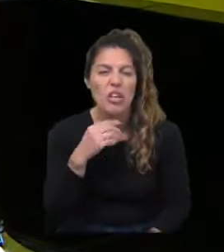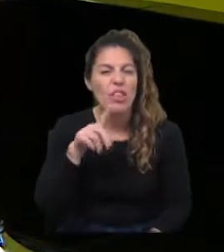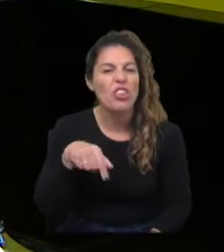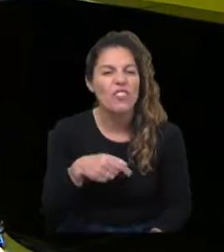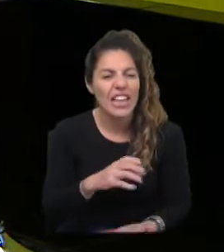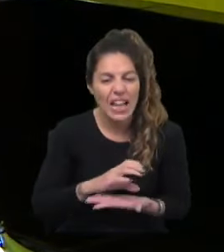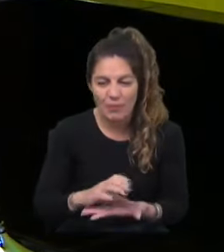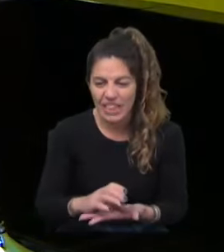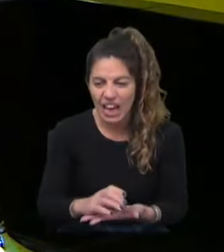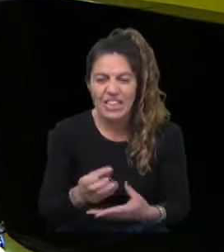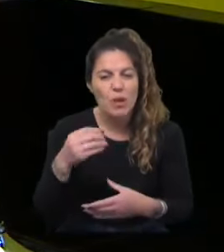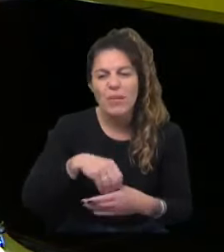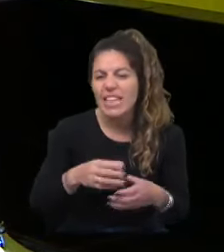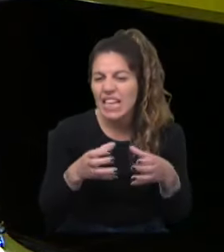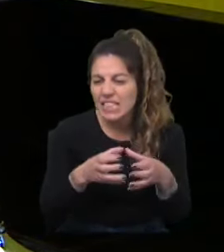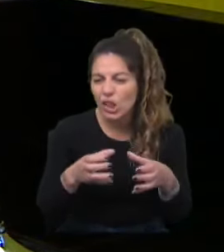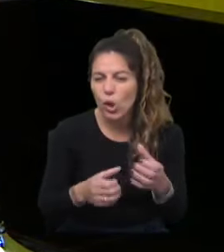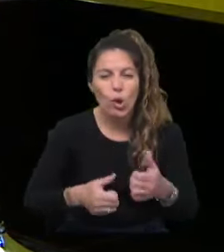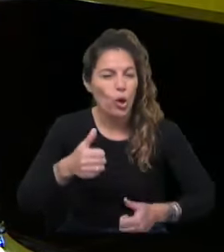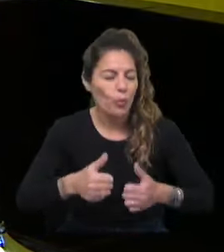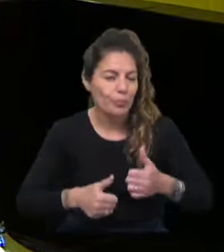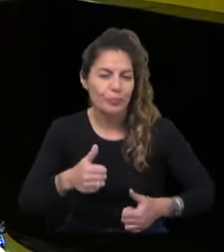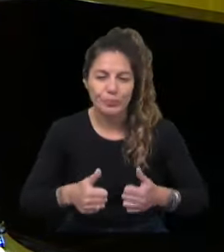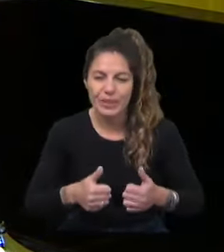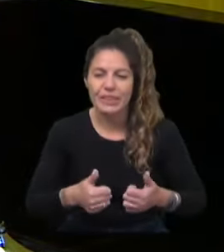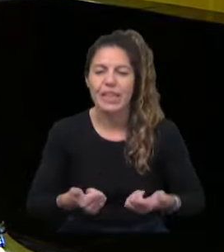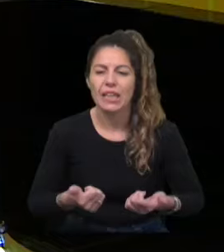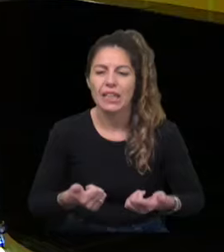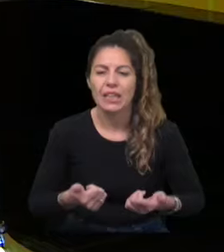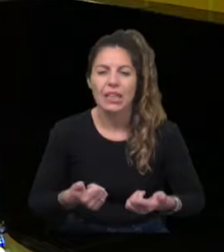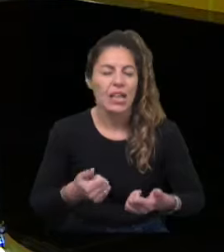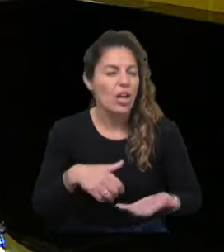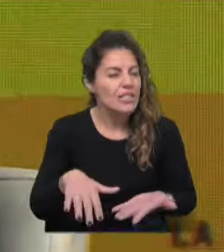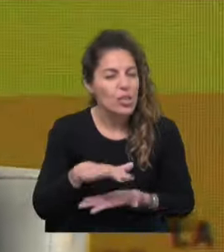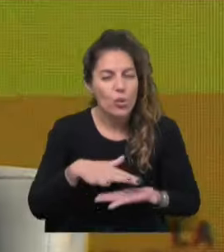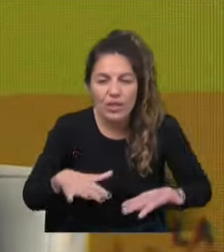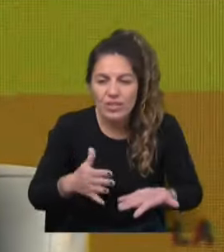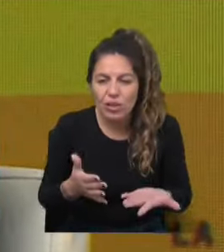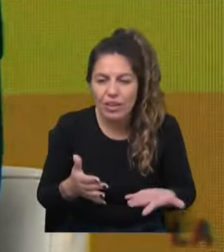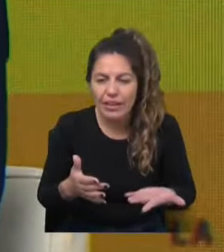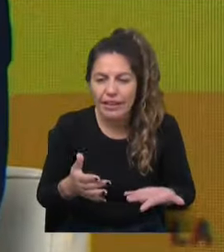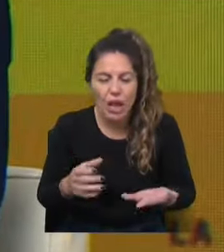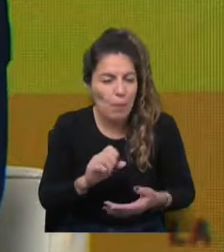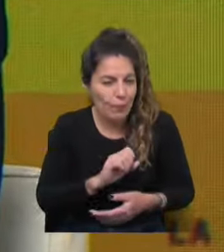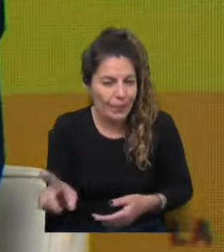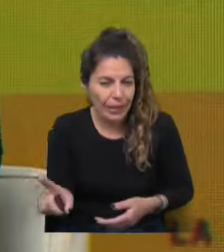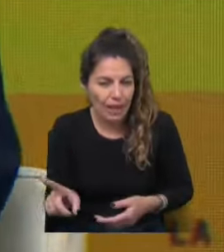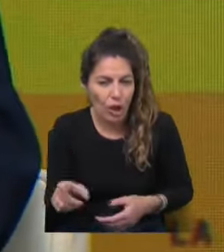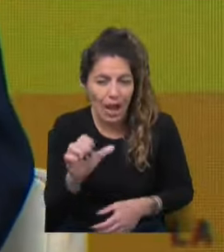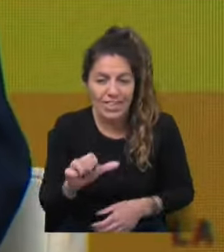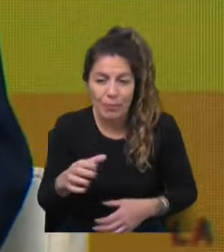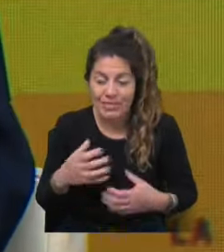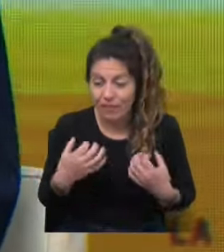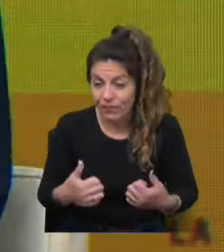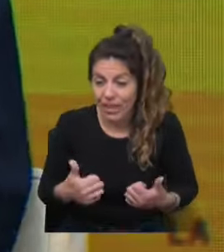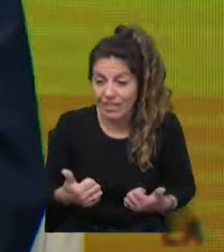capital, se meten en el sector, compiten muchas veces en condiciones que que terminan perjudicando a las empresas sanas,